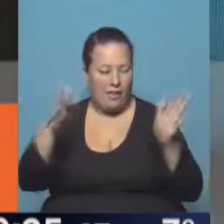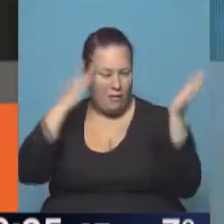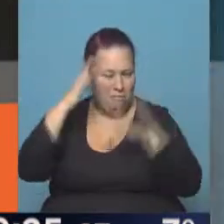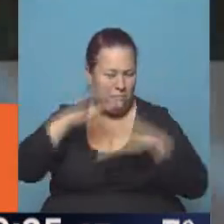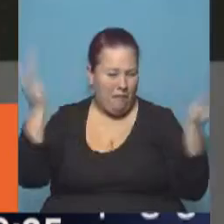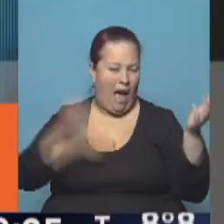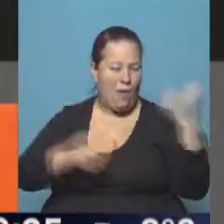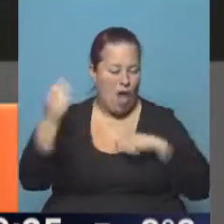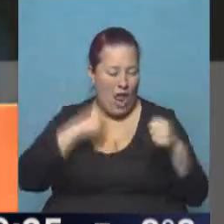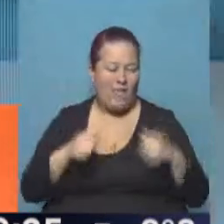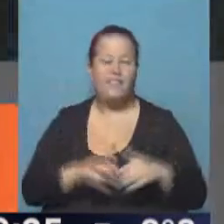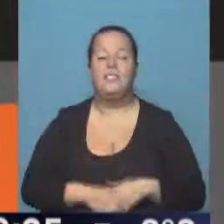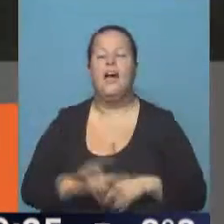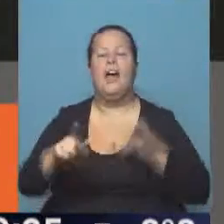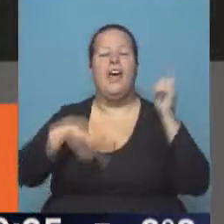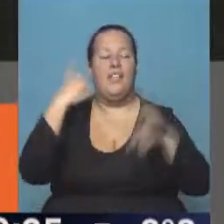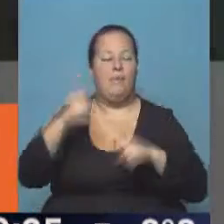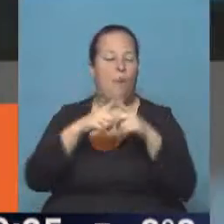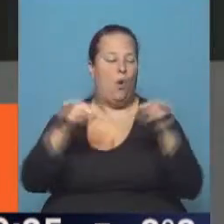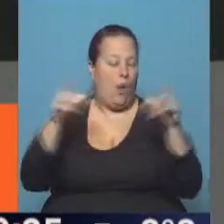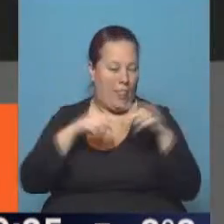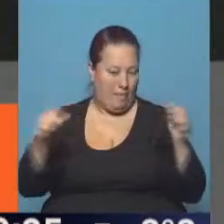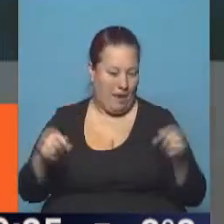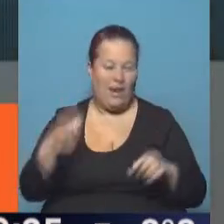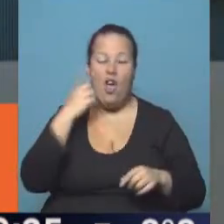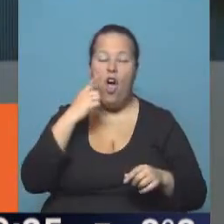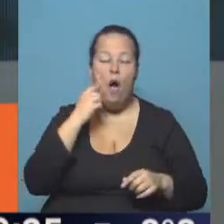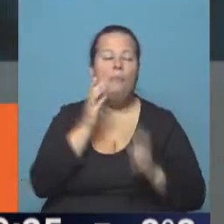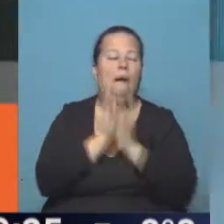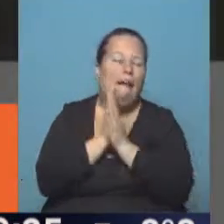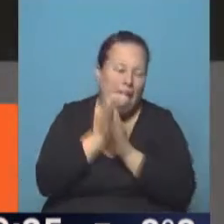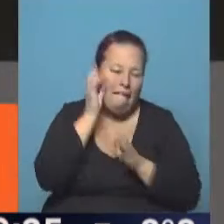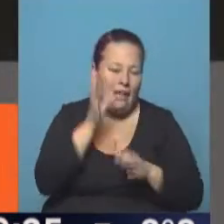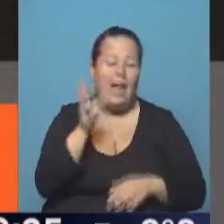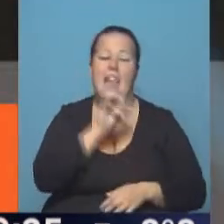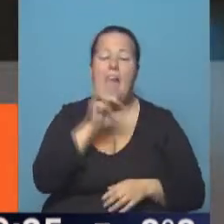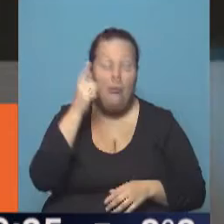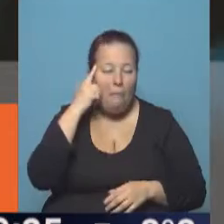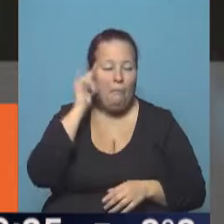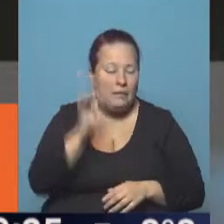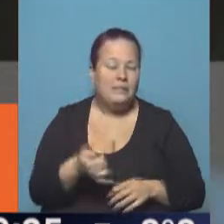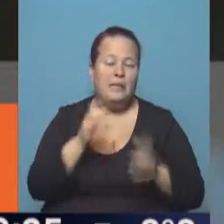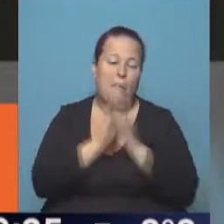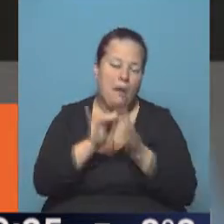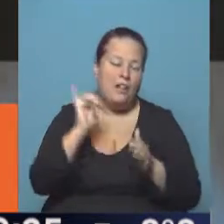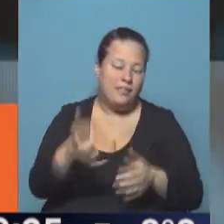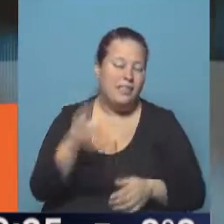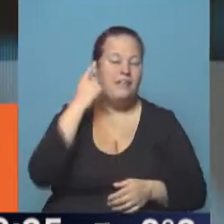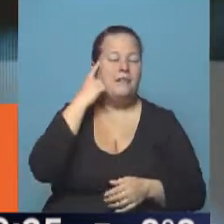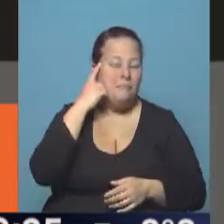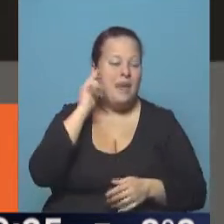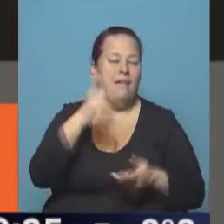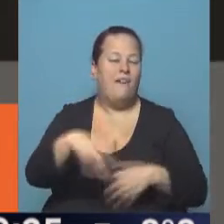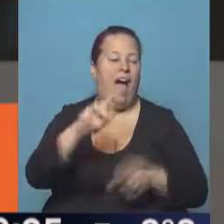agudo de violencia y después la luna de miel, cuando el hombre pide perdón. Y la mujer cree en ese perdón, cree que el hombre